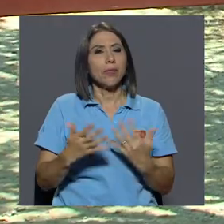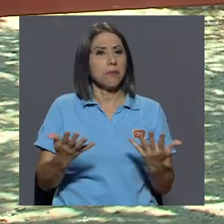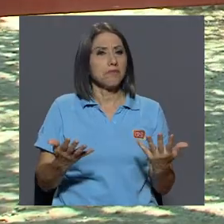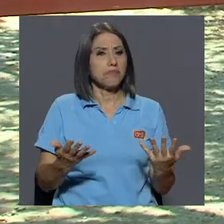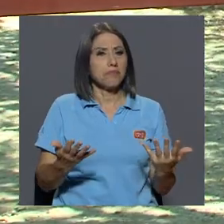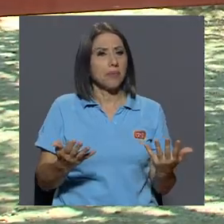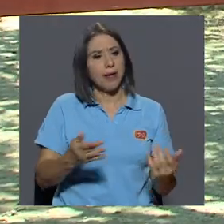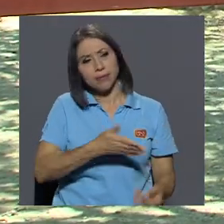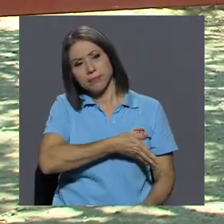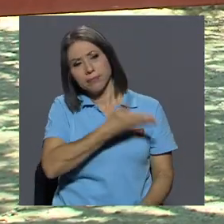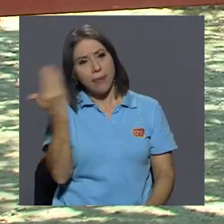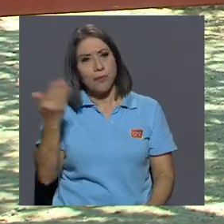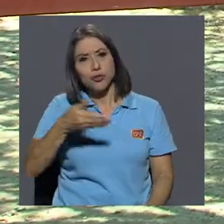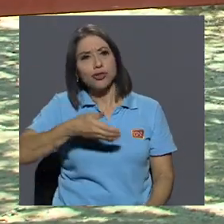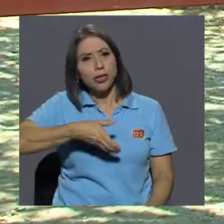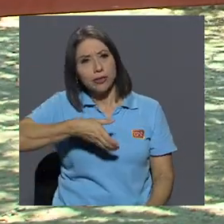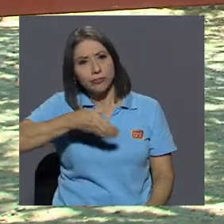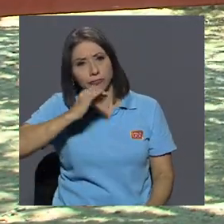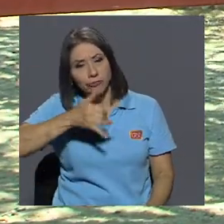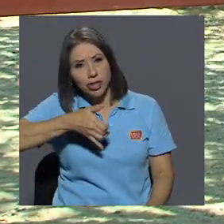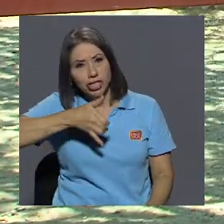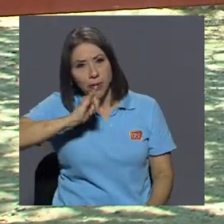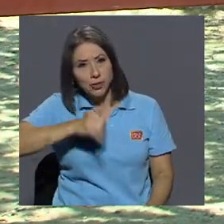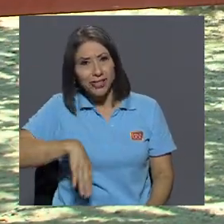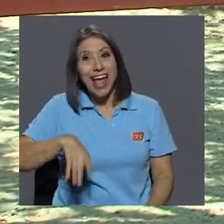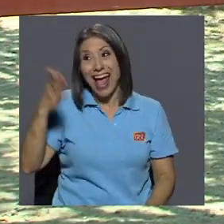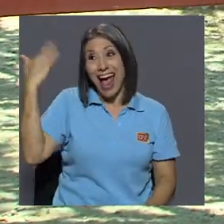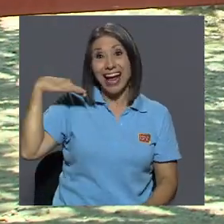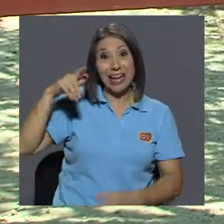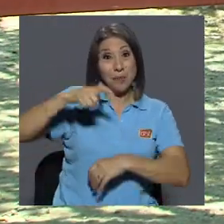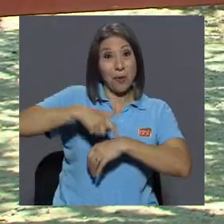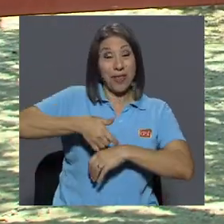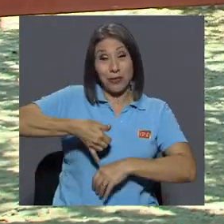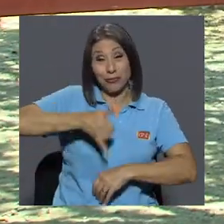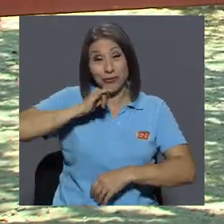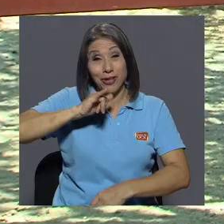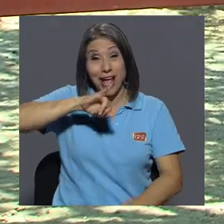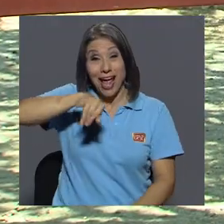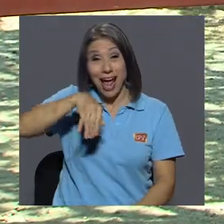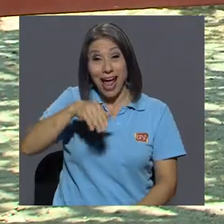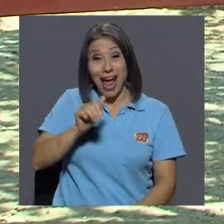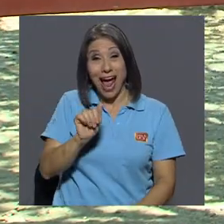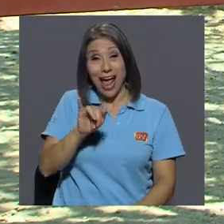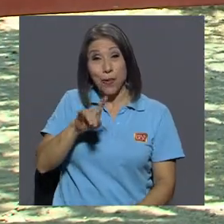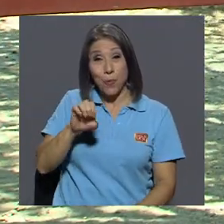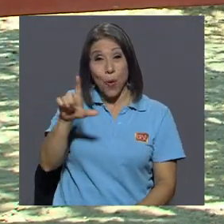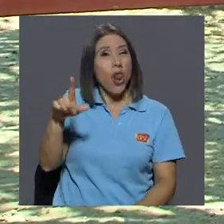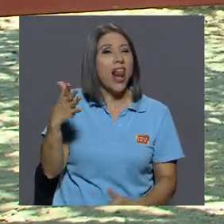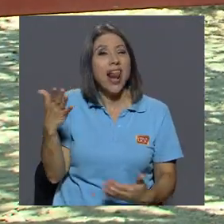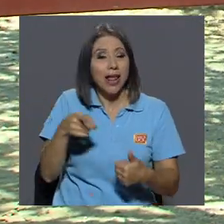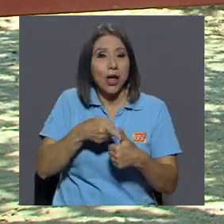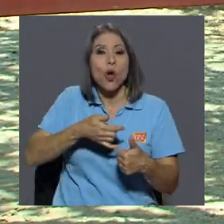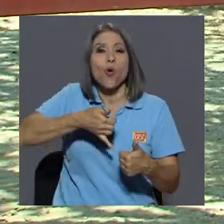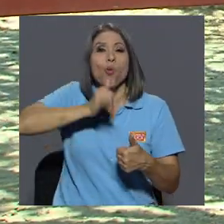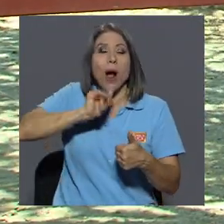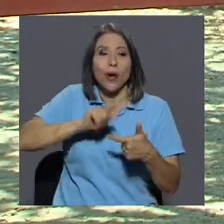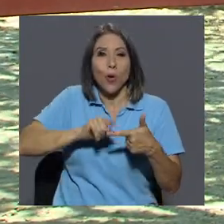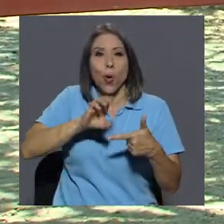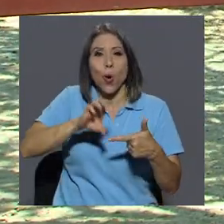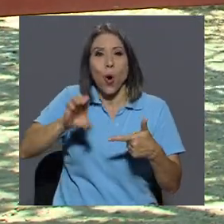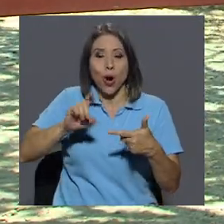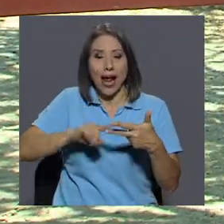vamos y nos echamos un trago. El trago de moda era el highball. Highball era guaro, coca y